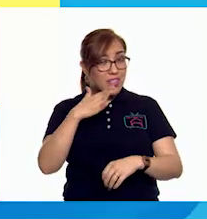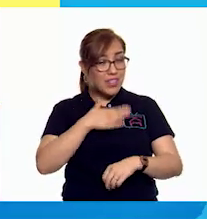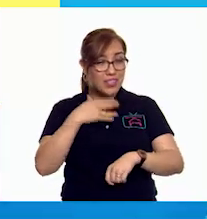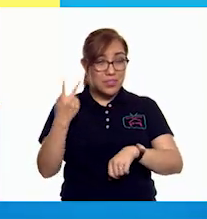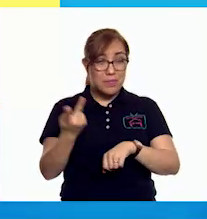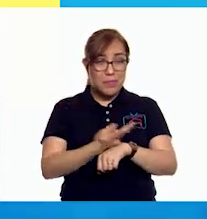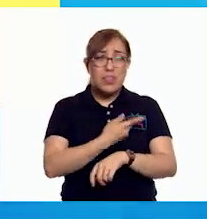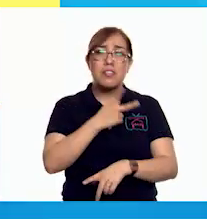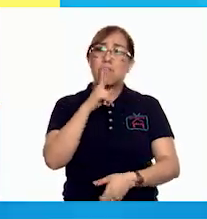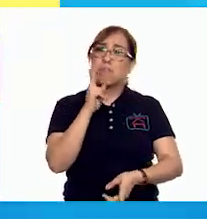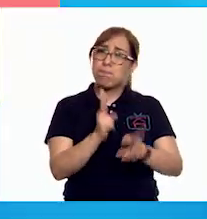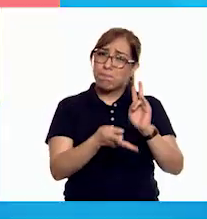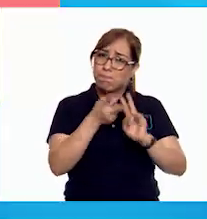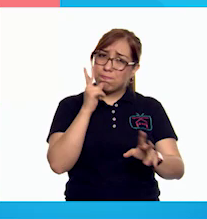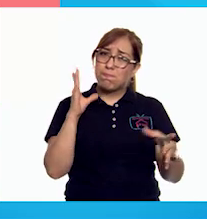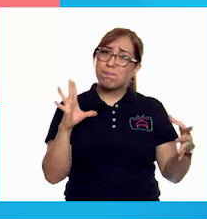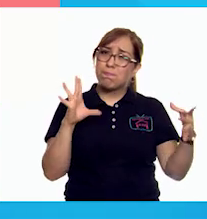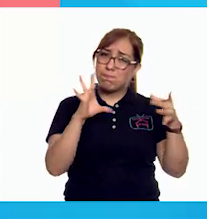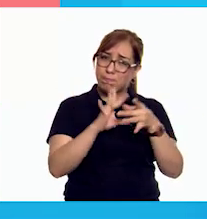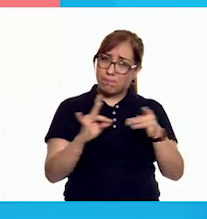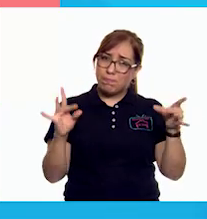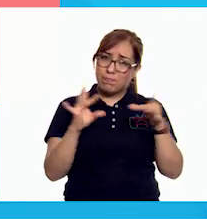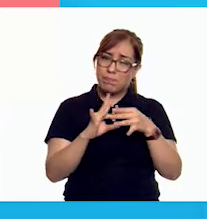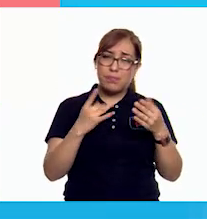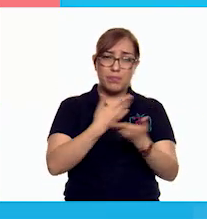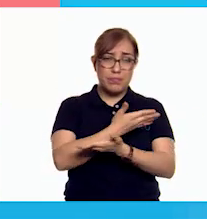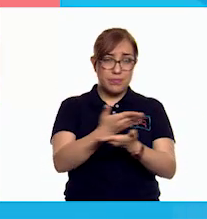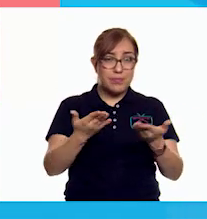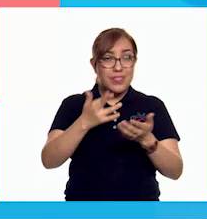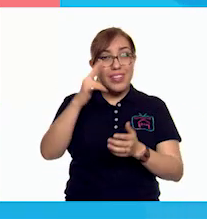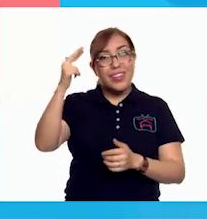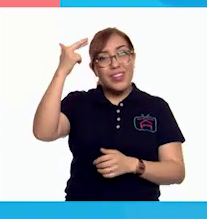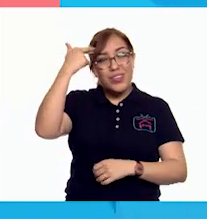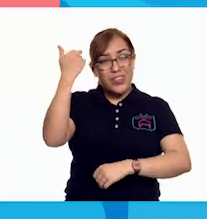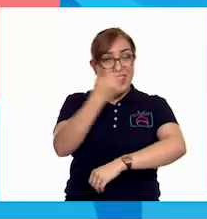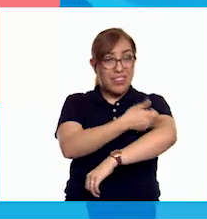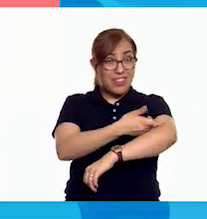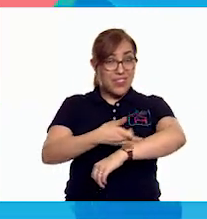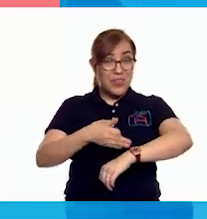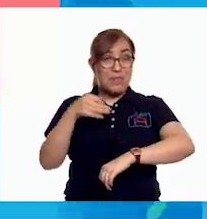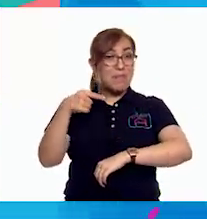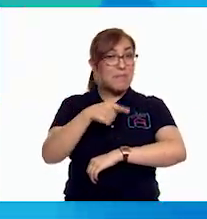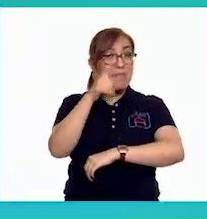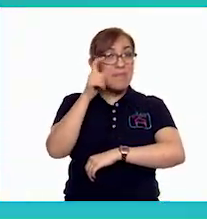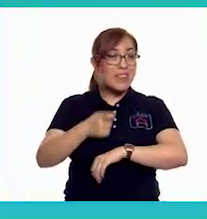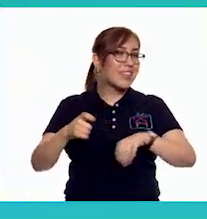que puedas llegar a tener. Recuerda siempre, la familia es tu mejor equipo.